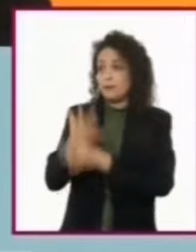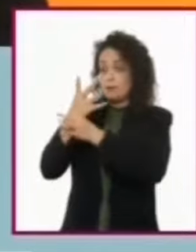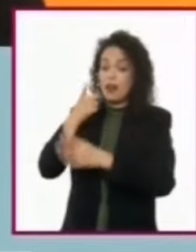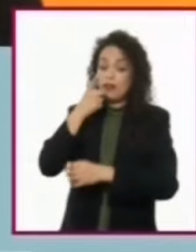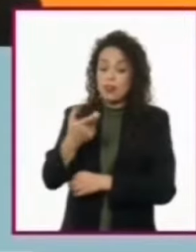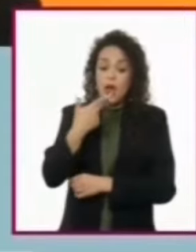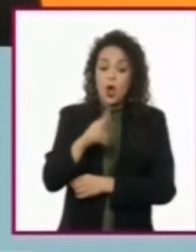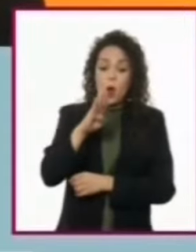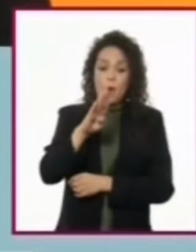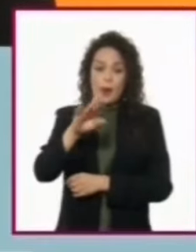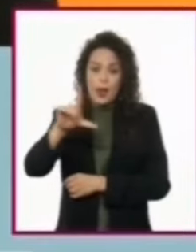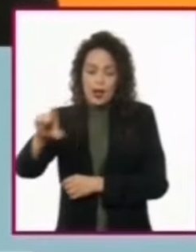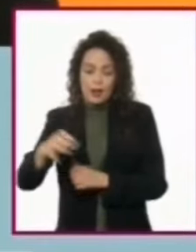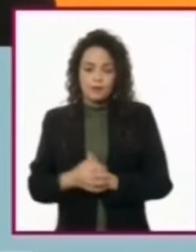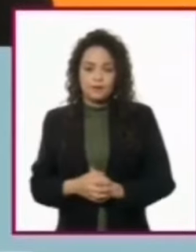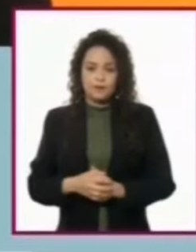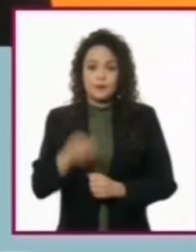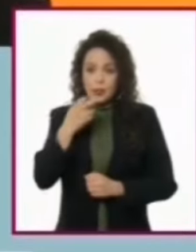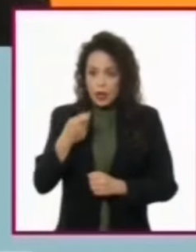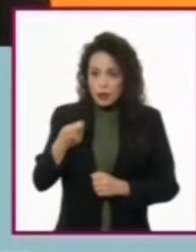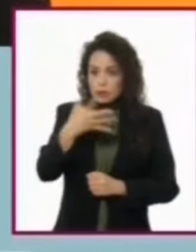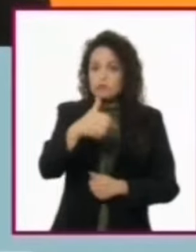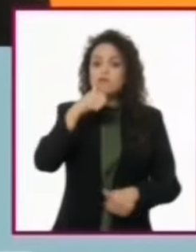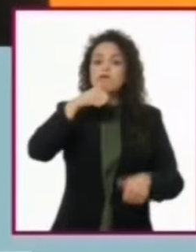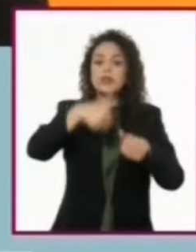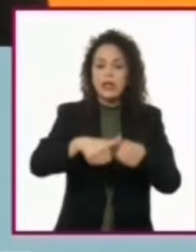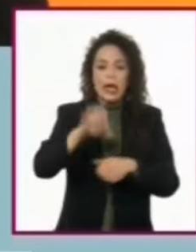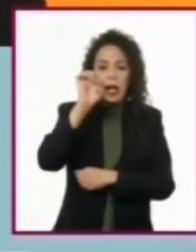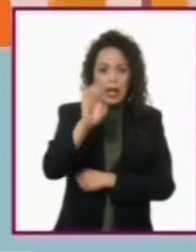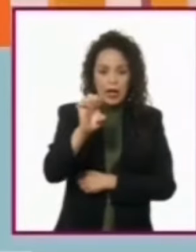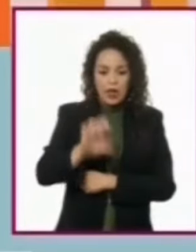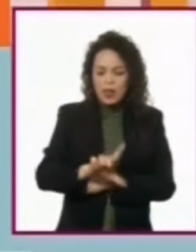Son clasificadas con la letra E, seguidas con un